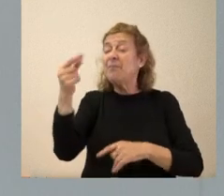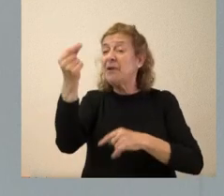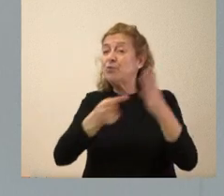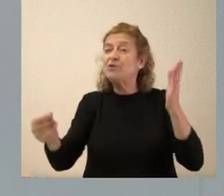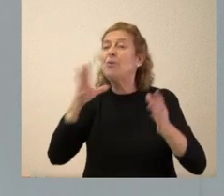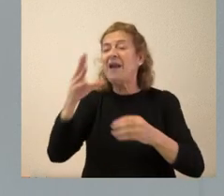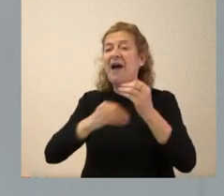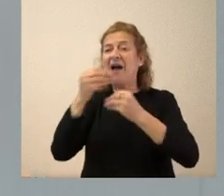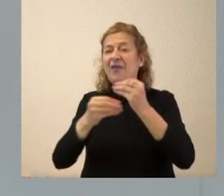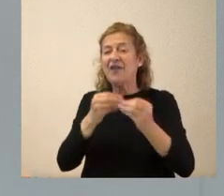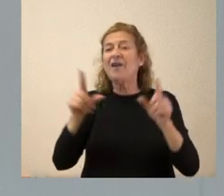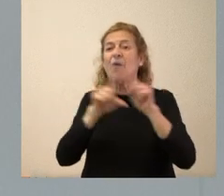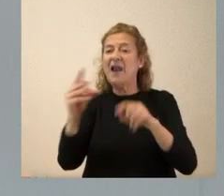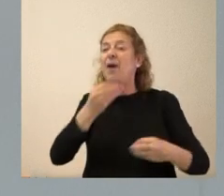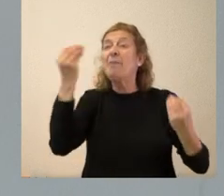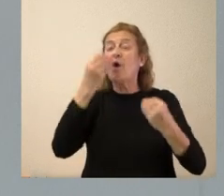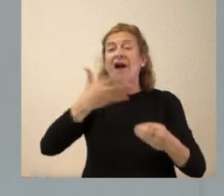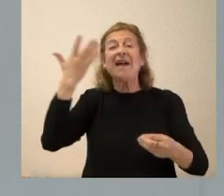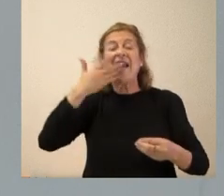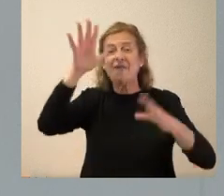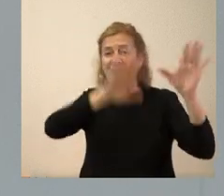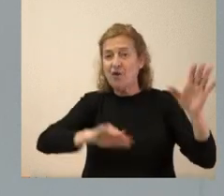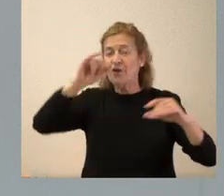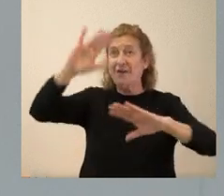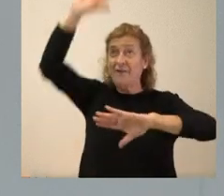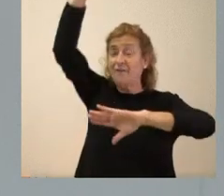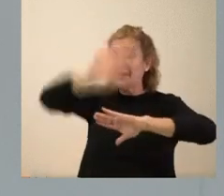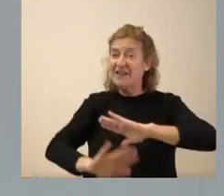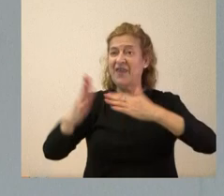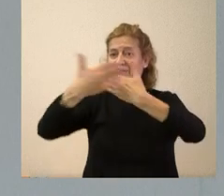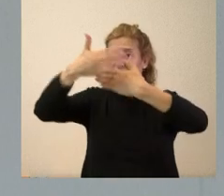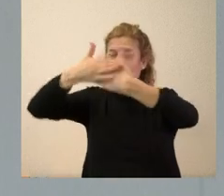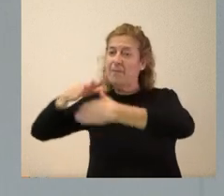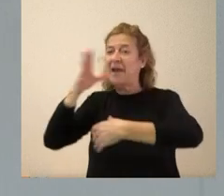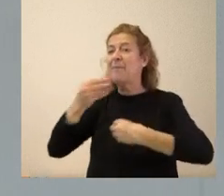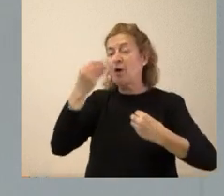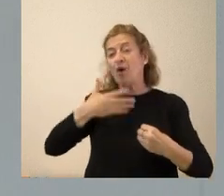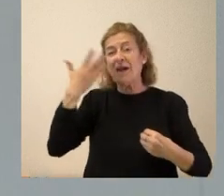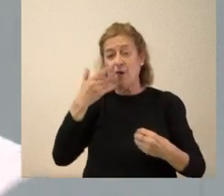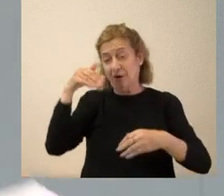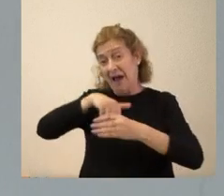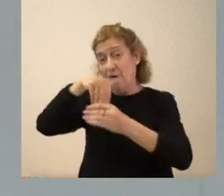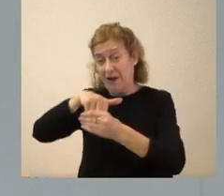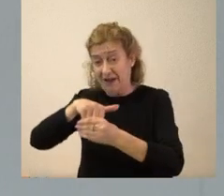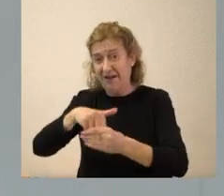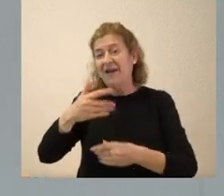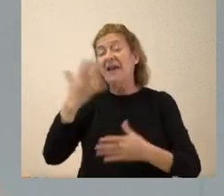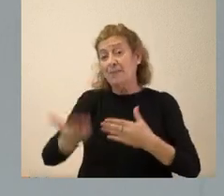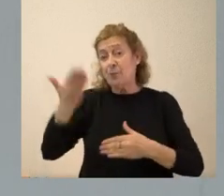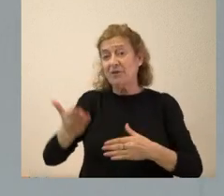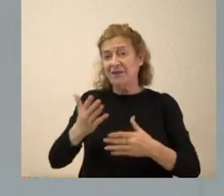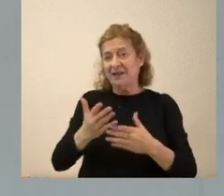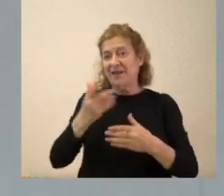realización de una envolvente de mejora térmica mediante la fachada ventilada en el edificio principal lo que nos va a permitir una reducción muy importante